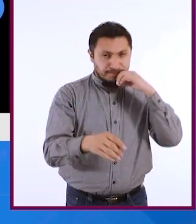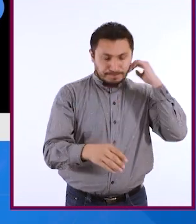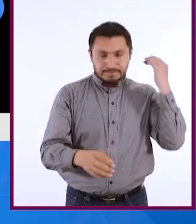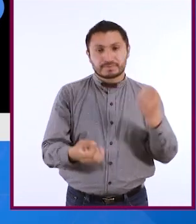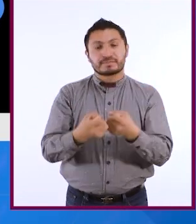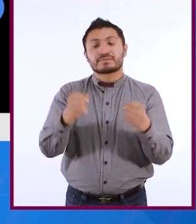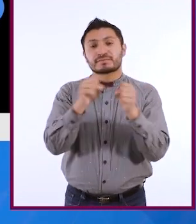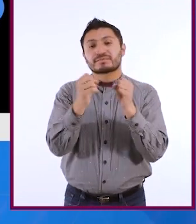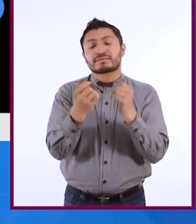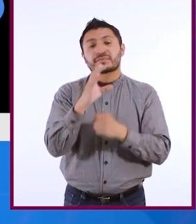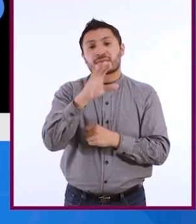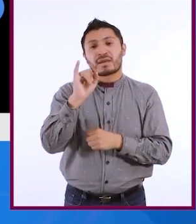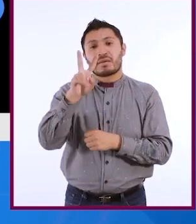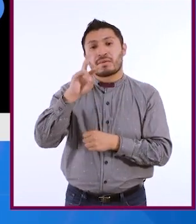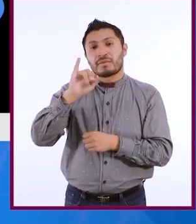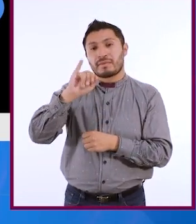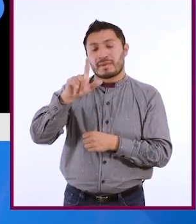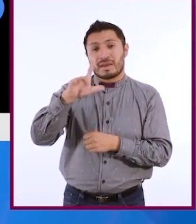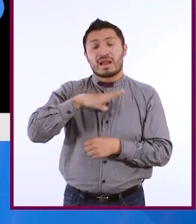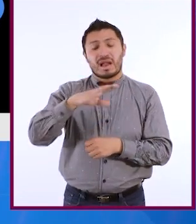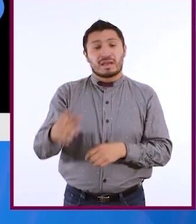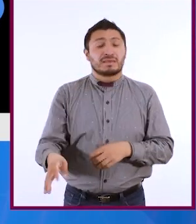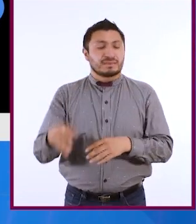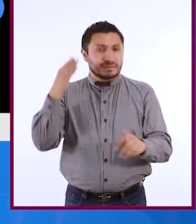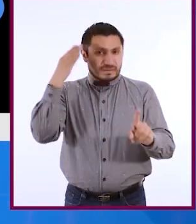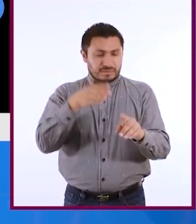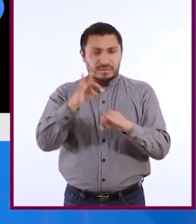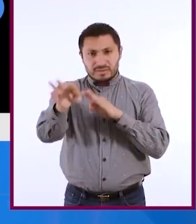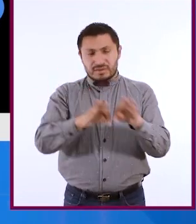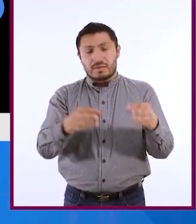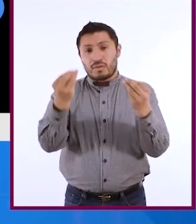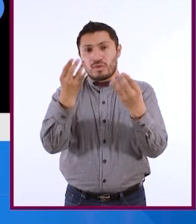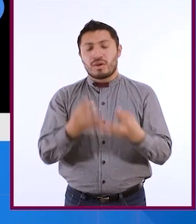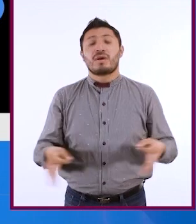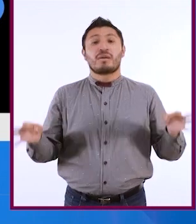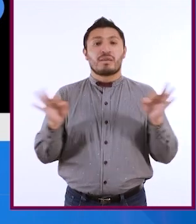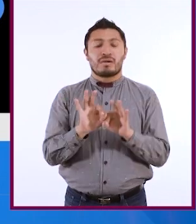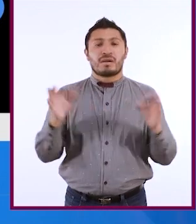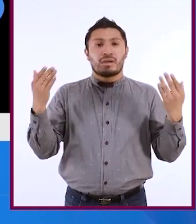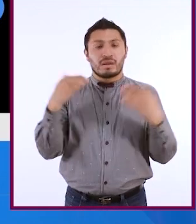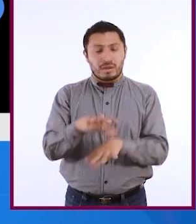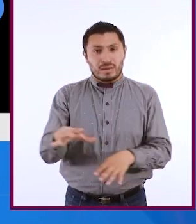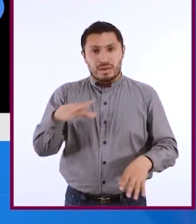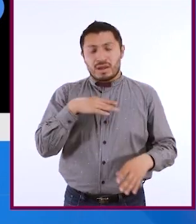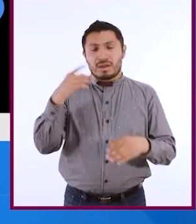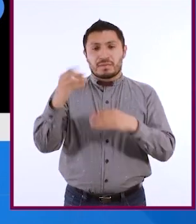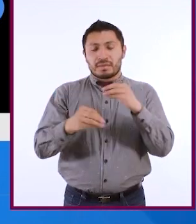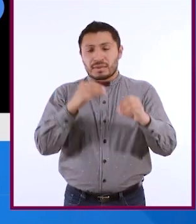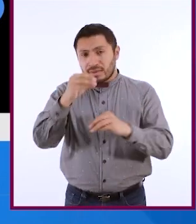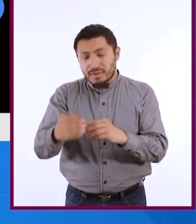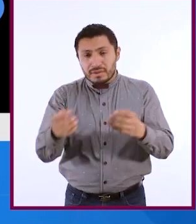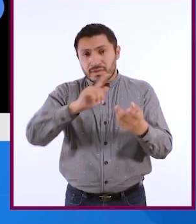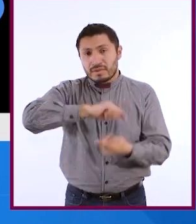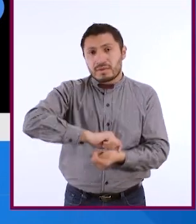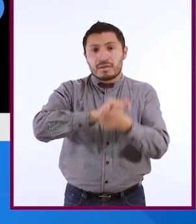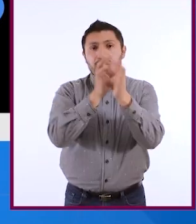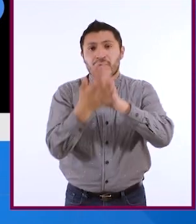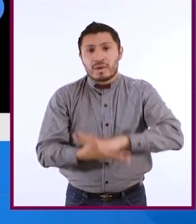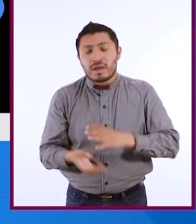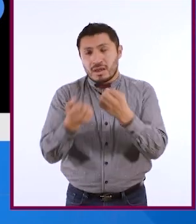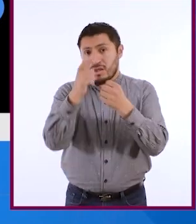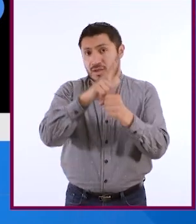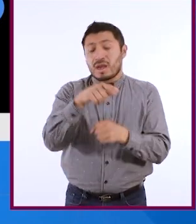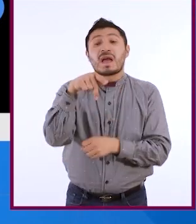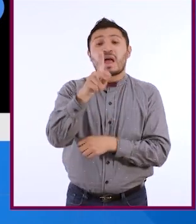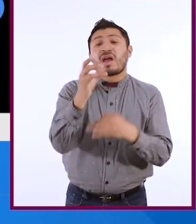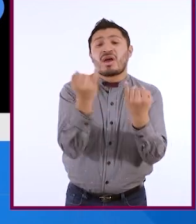la posibilidad de hacer un trabajo muy importante en términos de acompañar procesos de transformación social, pero también en estar